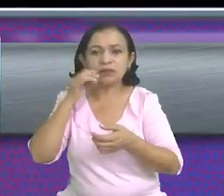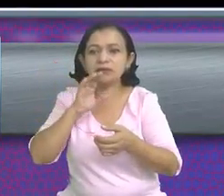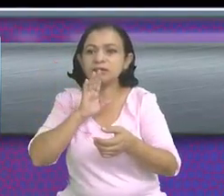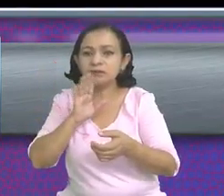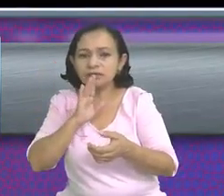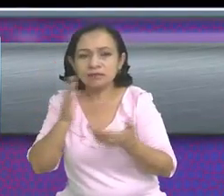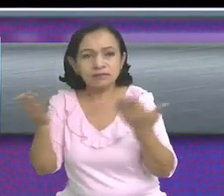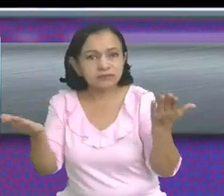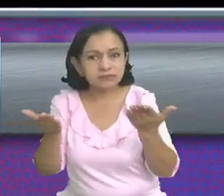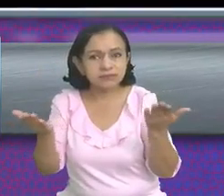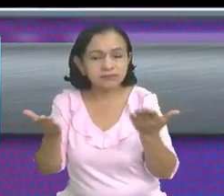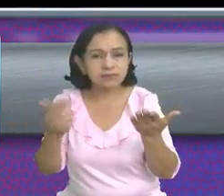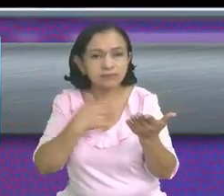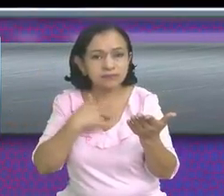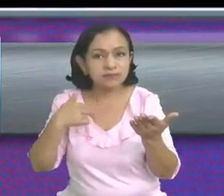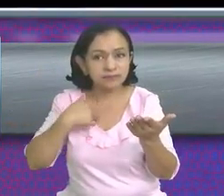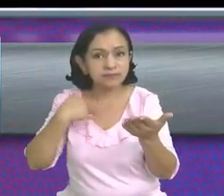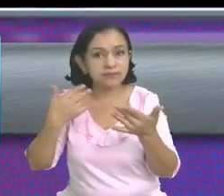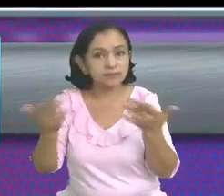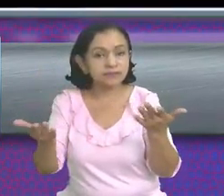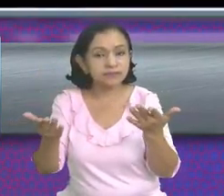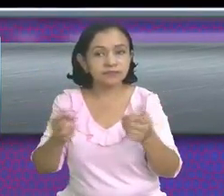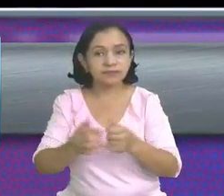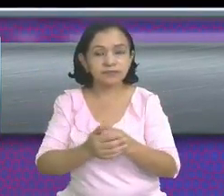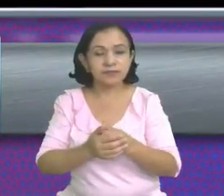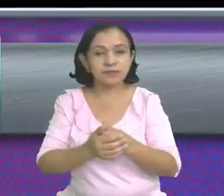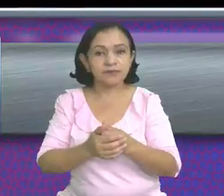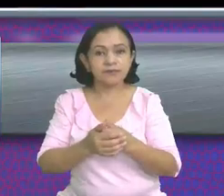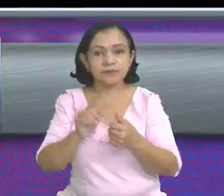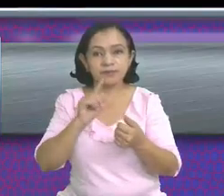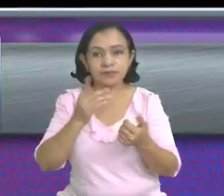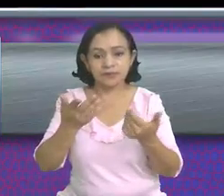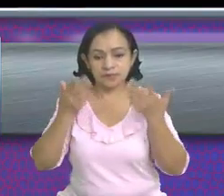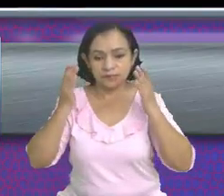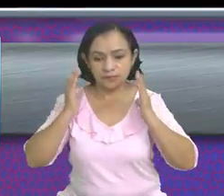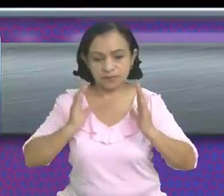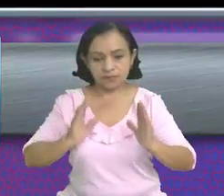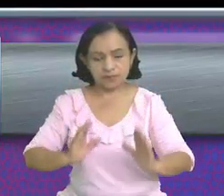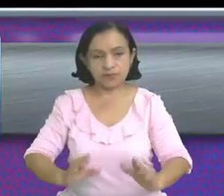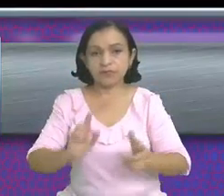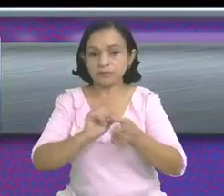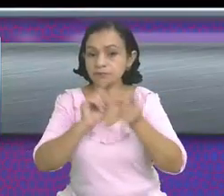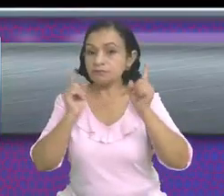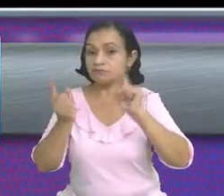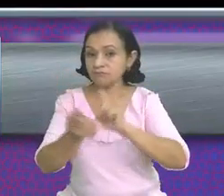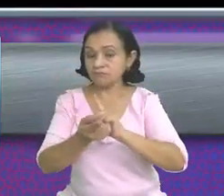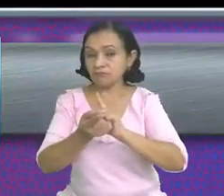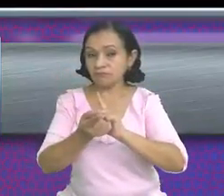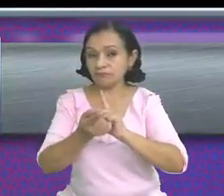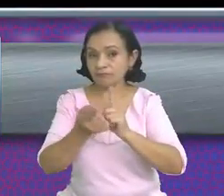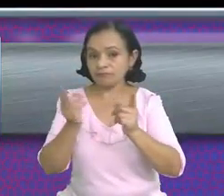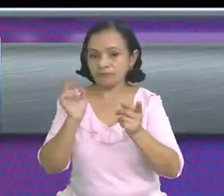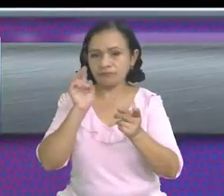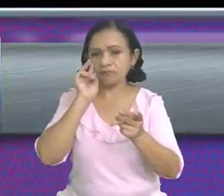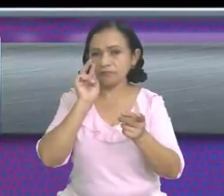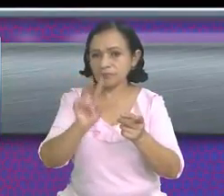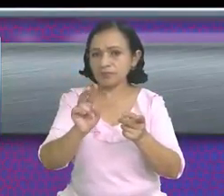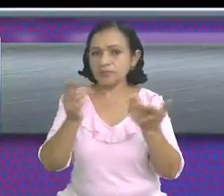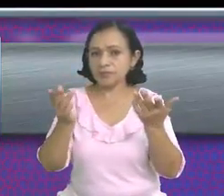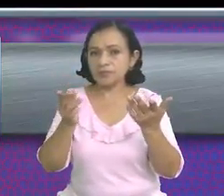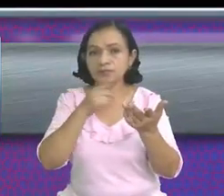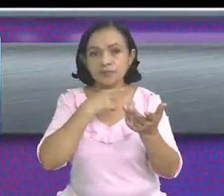hablando o lo viene a traer. Y de pronto sus intereses desde el cuidado personal puede cambiar, ¿verdad? Y entonces hay un aspecto, si es